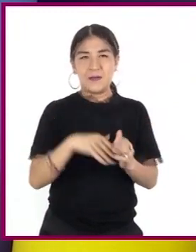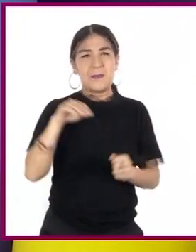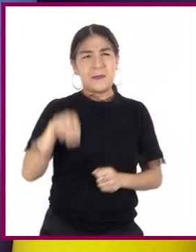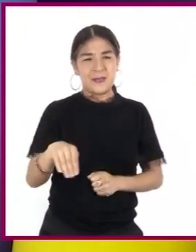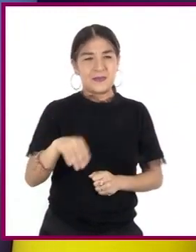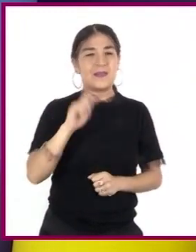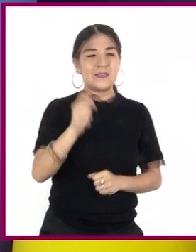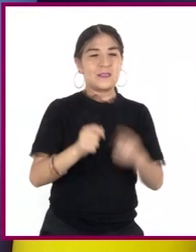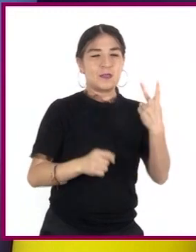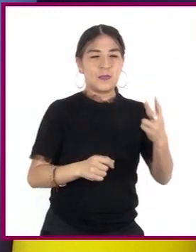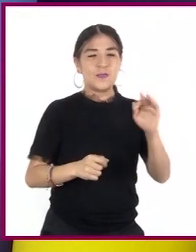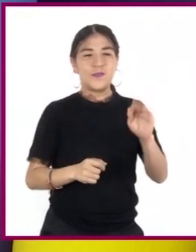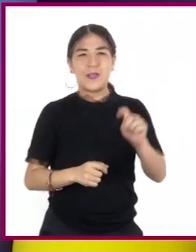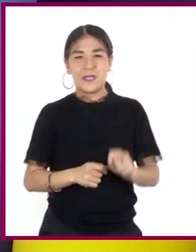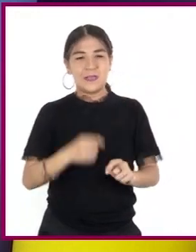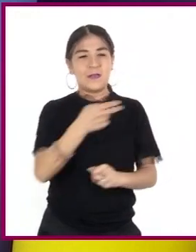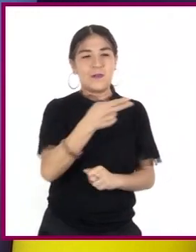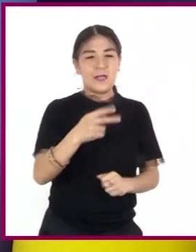2 por